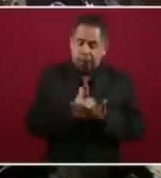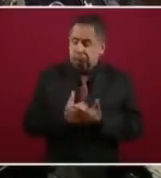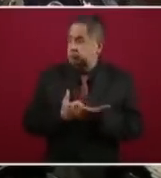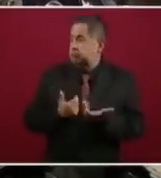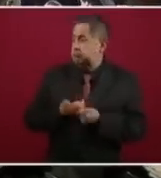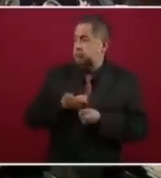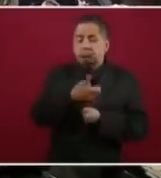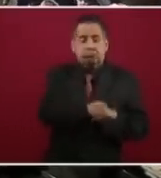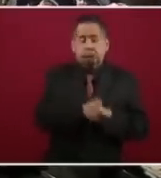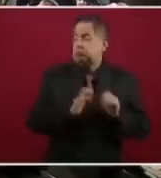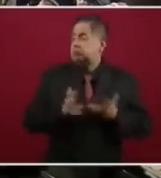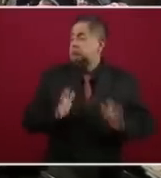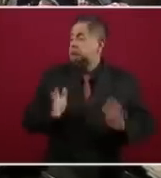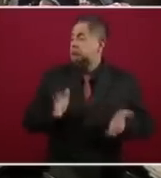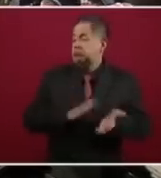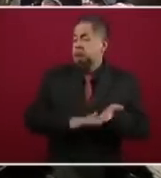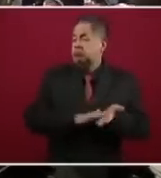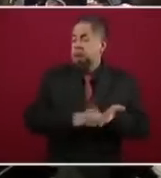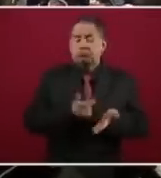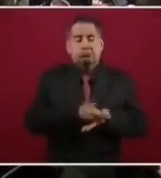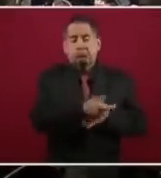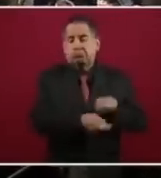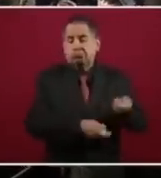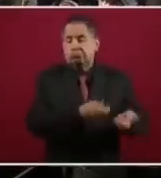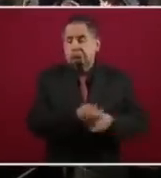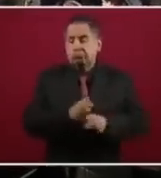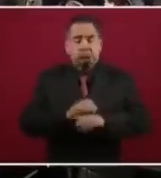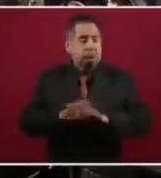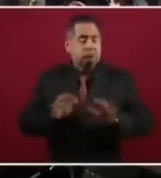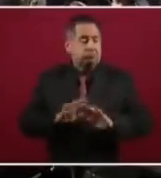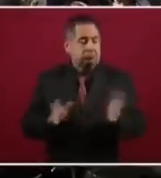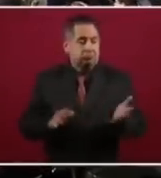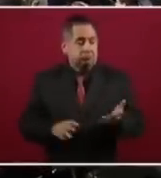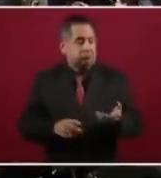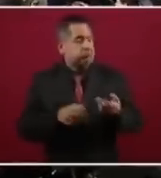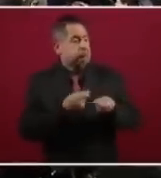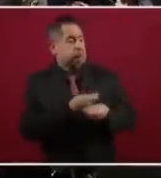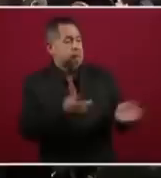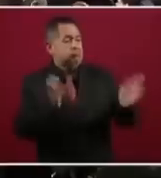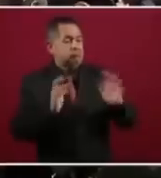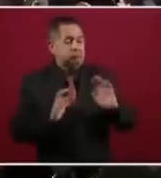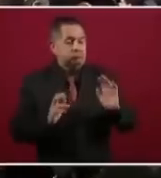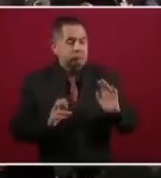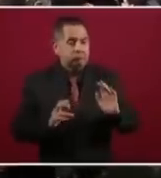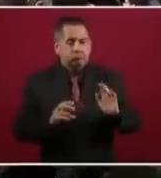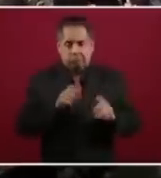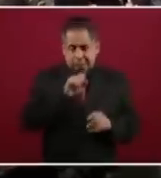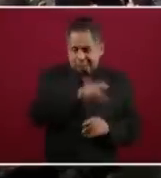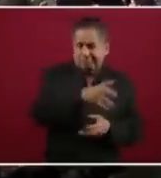distribuya su utilidad entre todas las empresas y al final